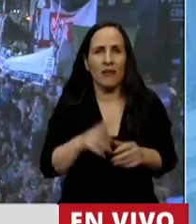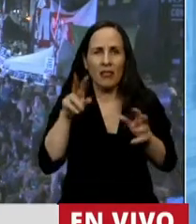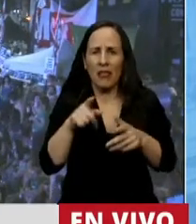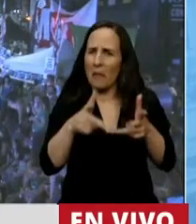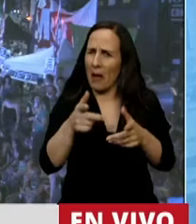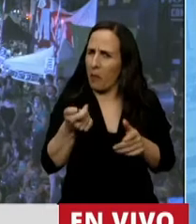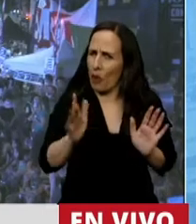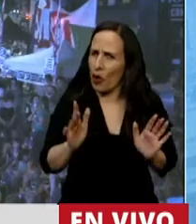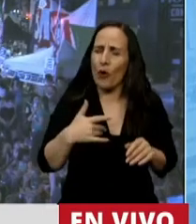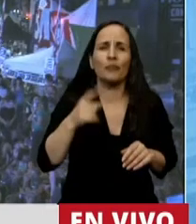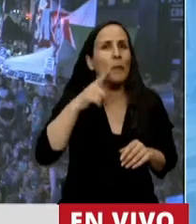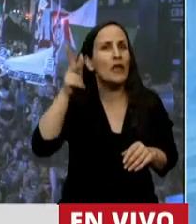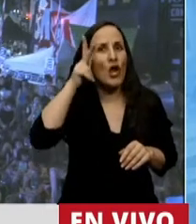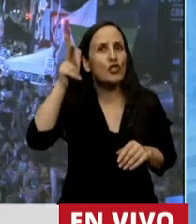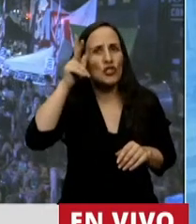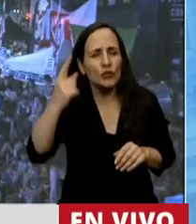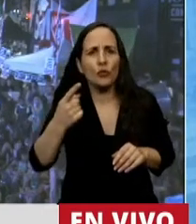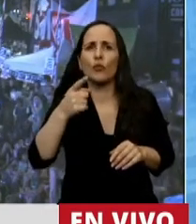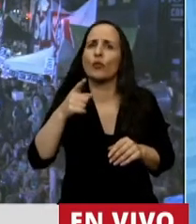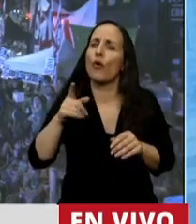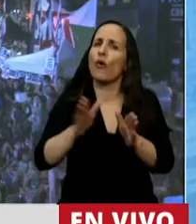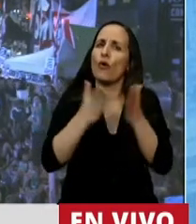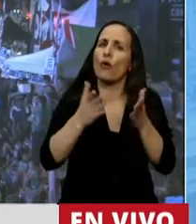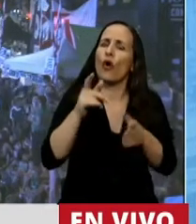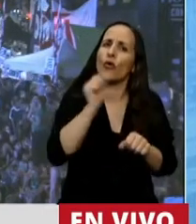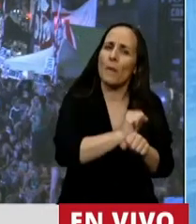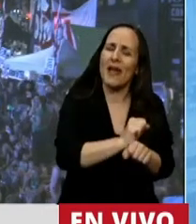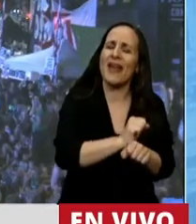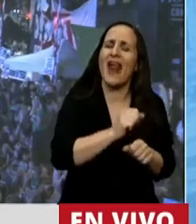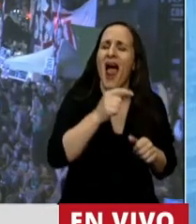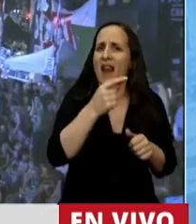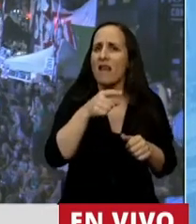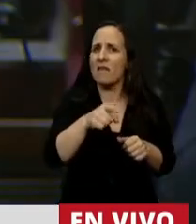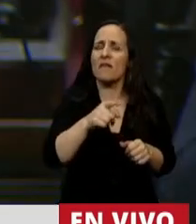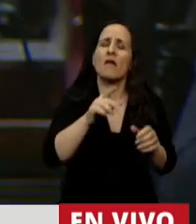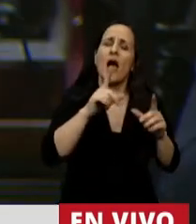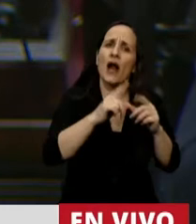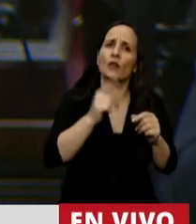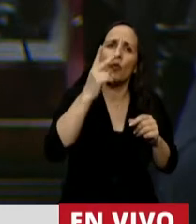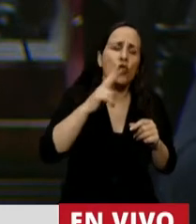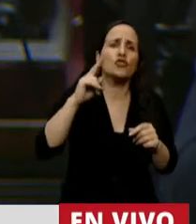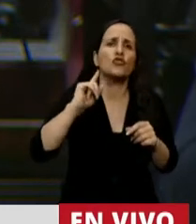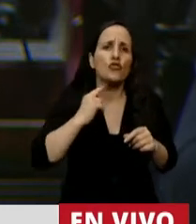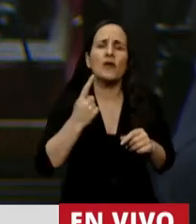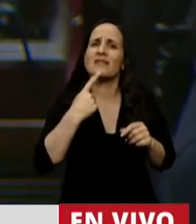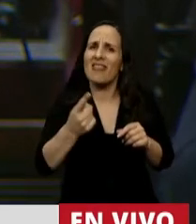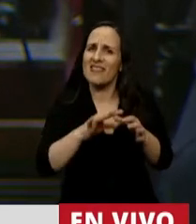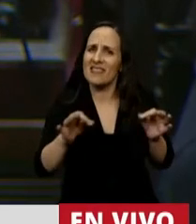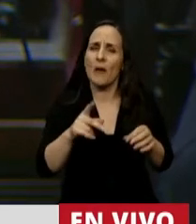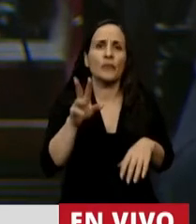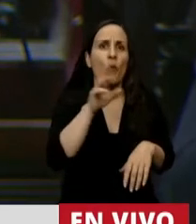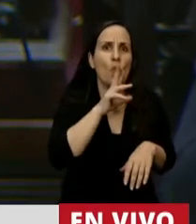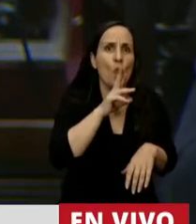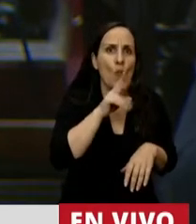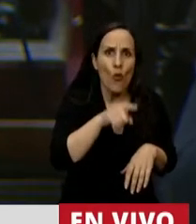esto. En el año 1881, el proyecto de Código Penal de Villegas, Urquiza y García, en el artículo 213 decía: la mujer que